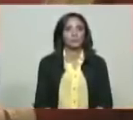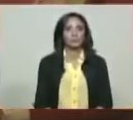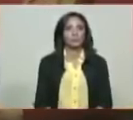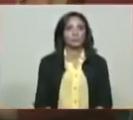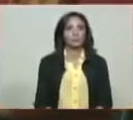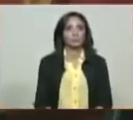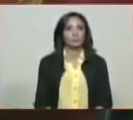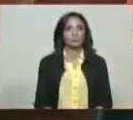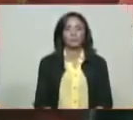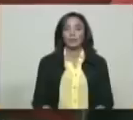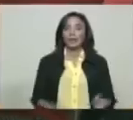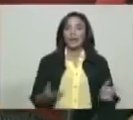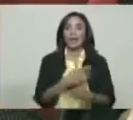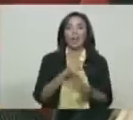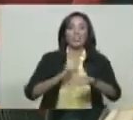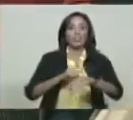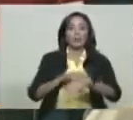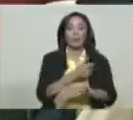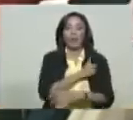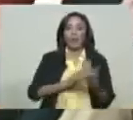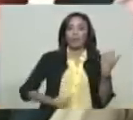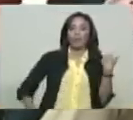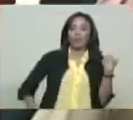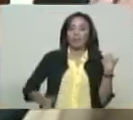Y que no aceptan demora.